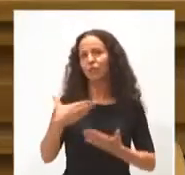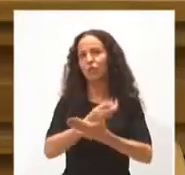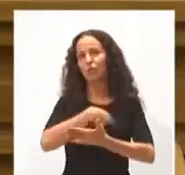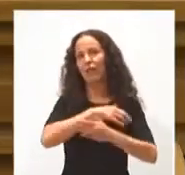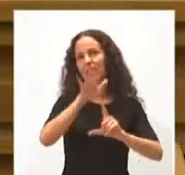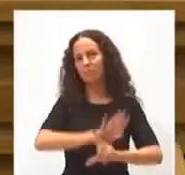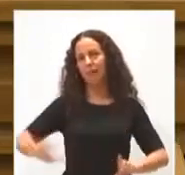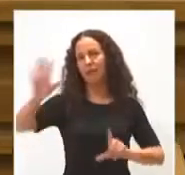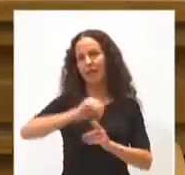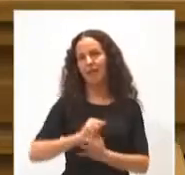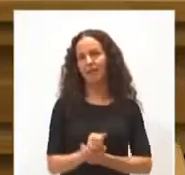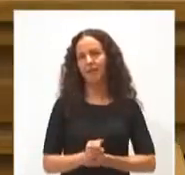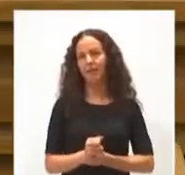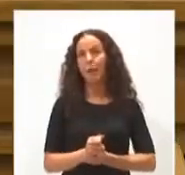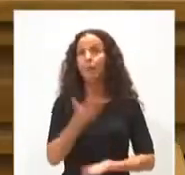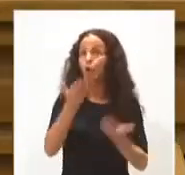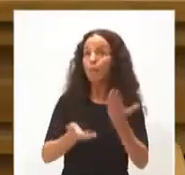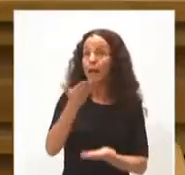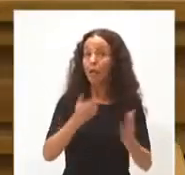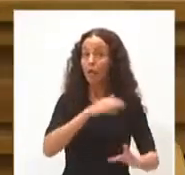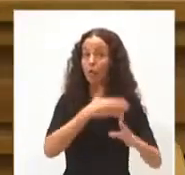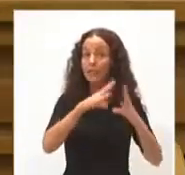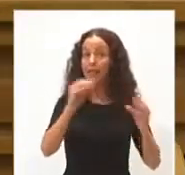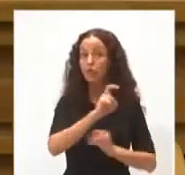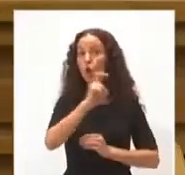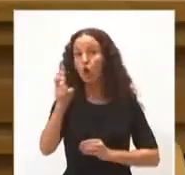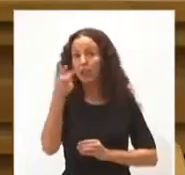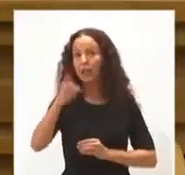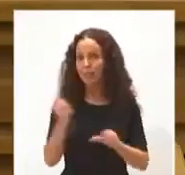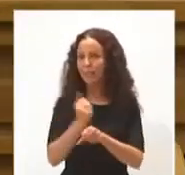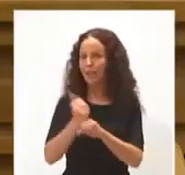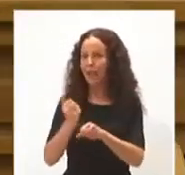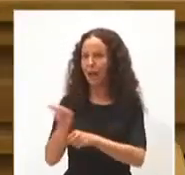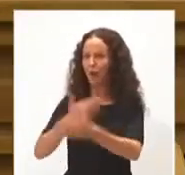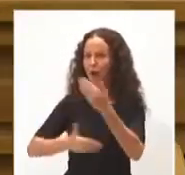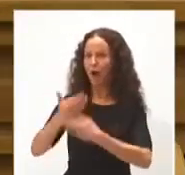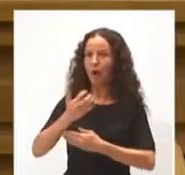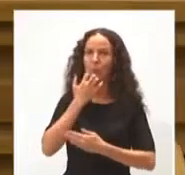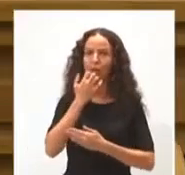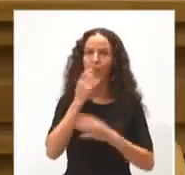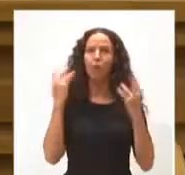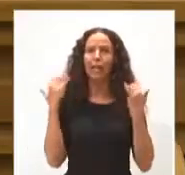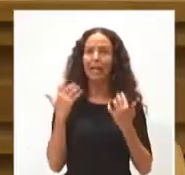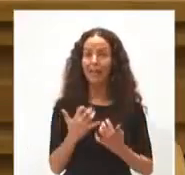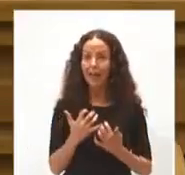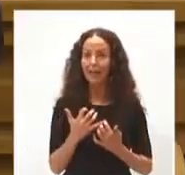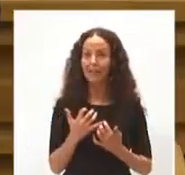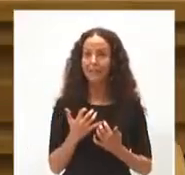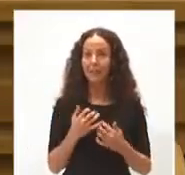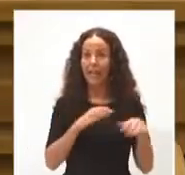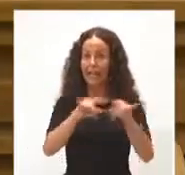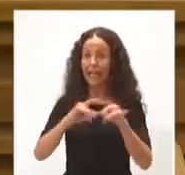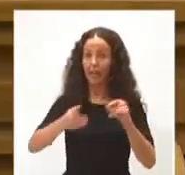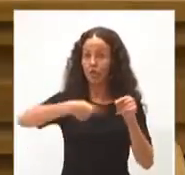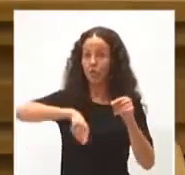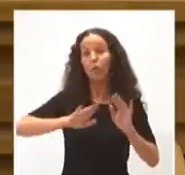pero muchos más incluso que en universidades que también trabajan para nosotros y con las que estamos encantados como la de alcalá de henares que está en nuestra región pero tiene